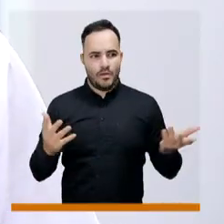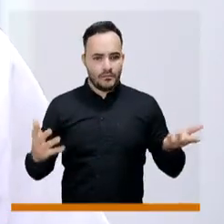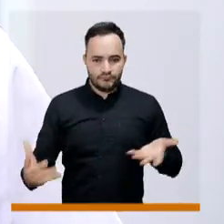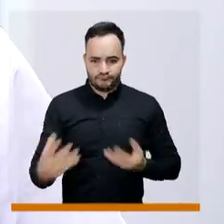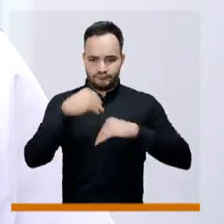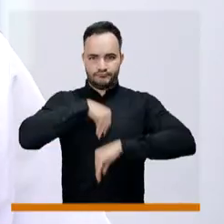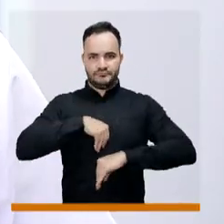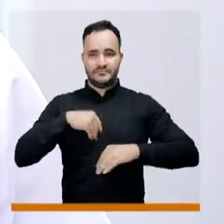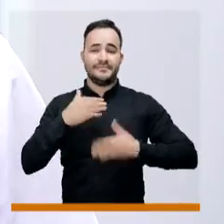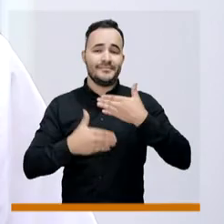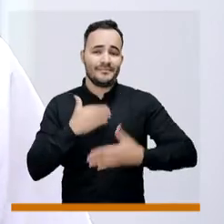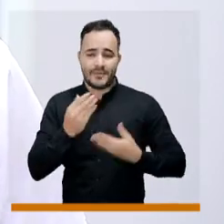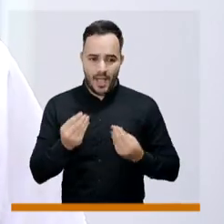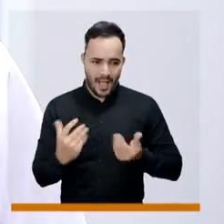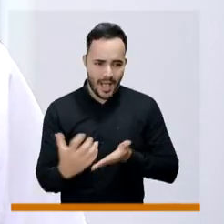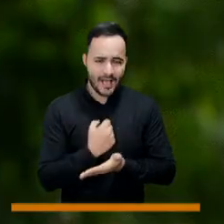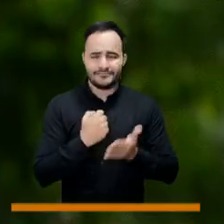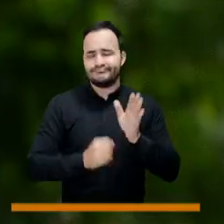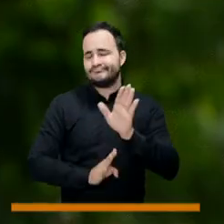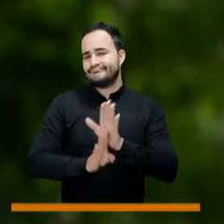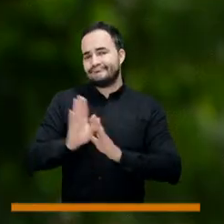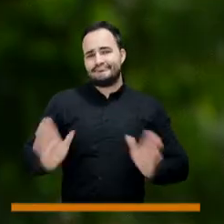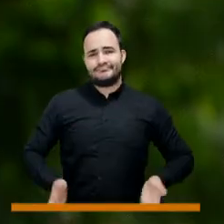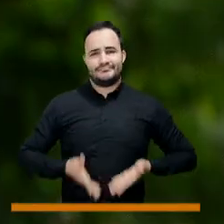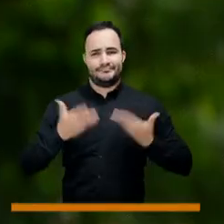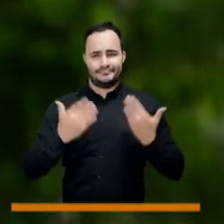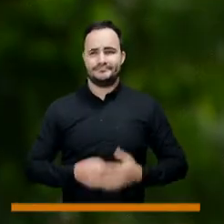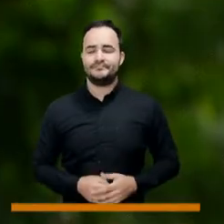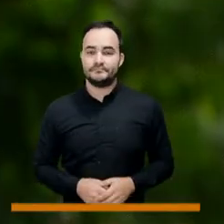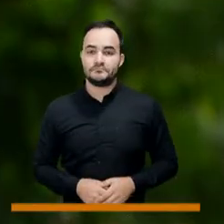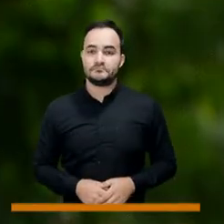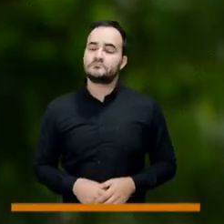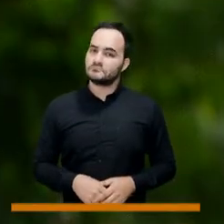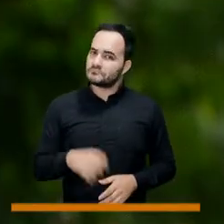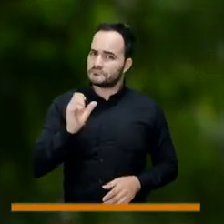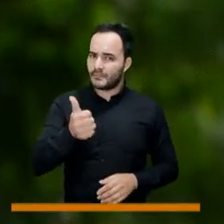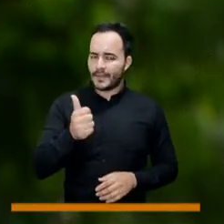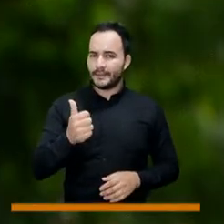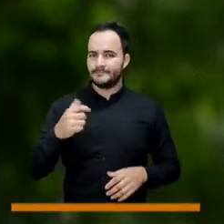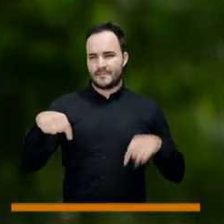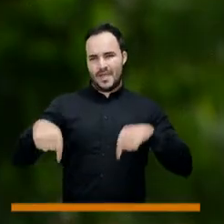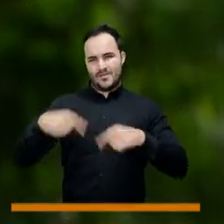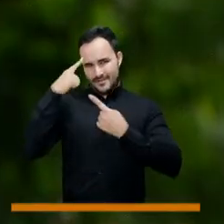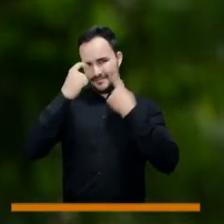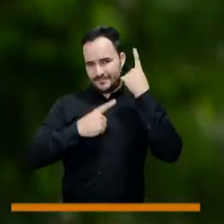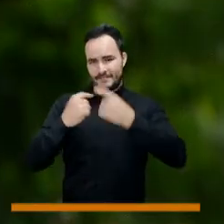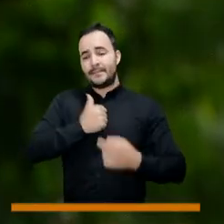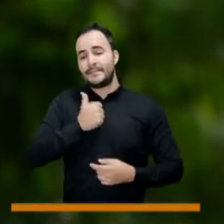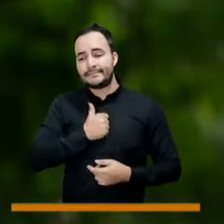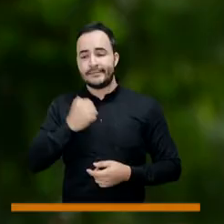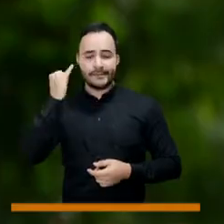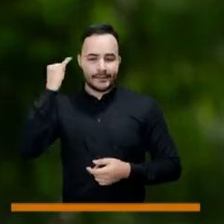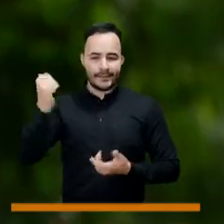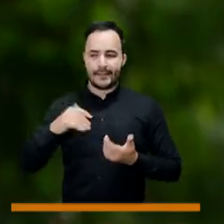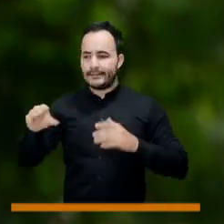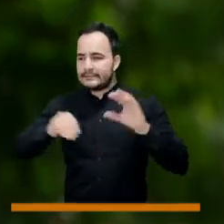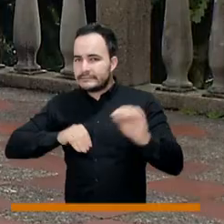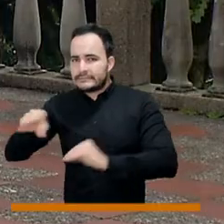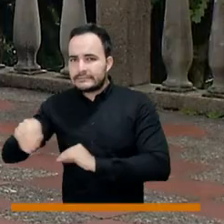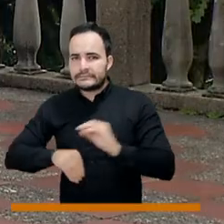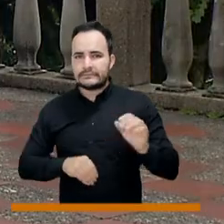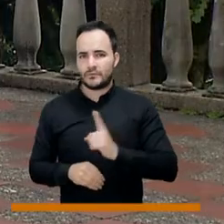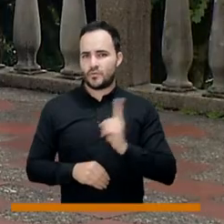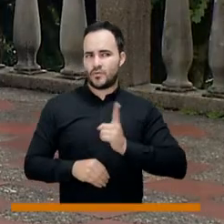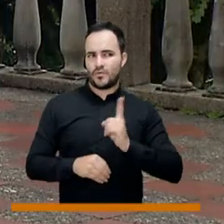transformar positivamente sus entornos. Concejal, es decir, no es lo mismo hacerlo en este momento de forma orgánica que poder contar